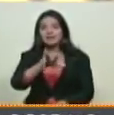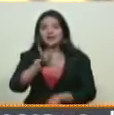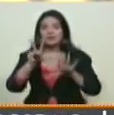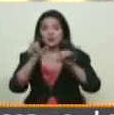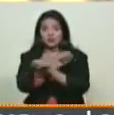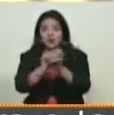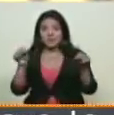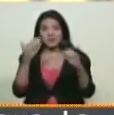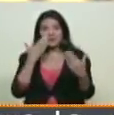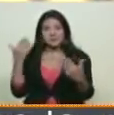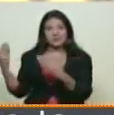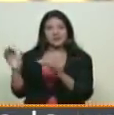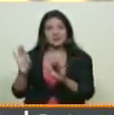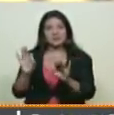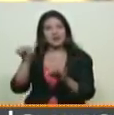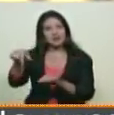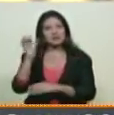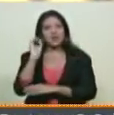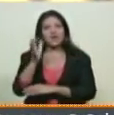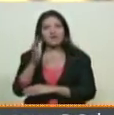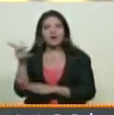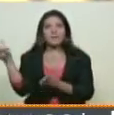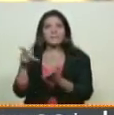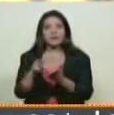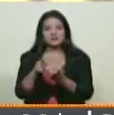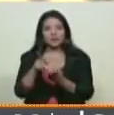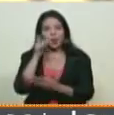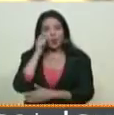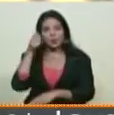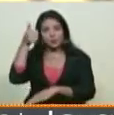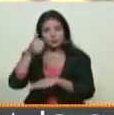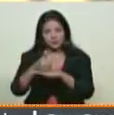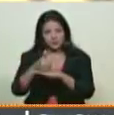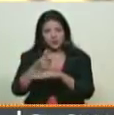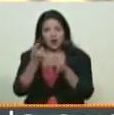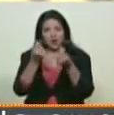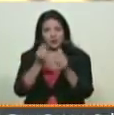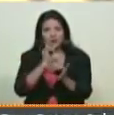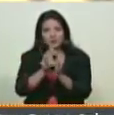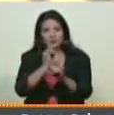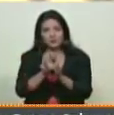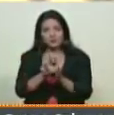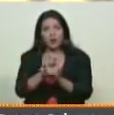y ustedes veían precisamente en este foro la participación del superintendente descripto monedas carlos vargas hablar